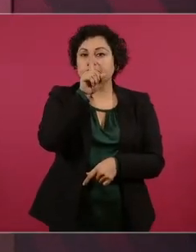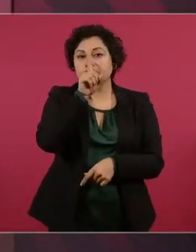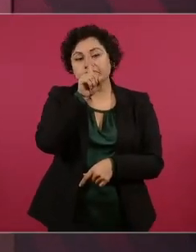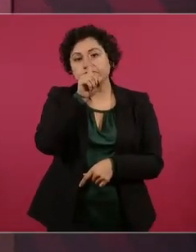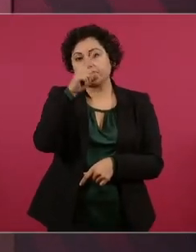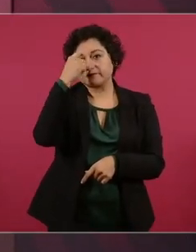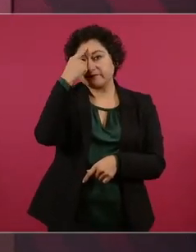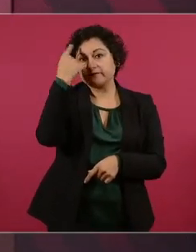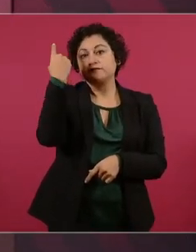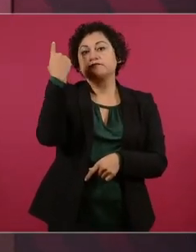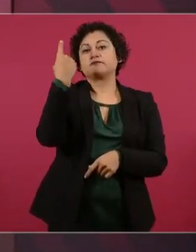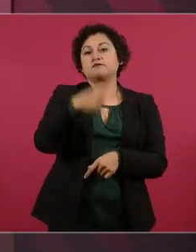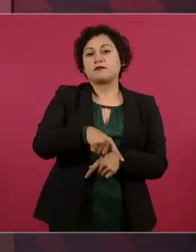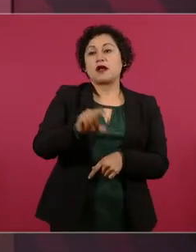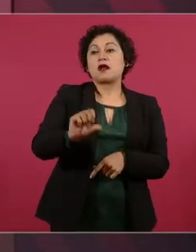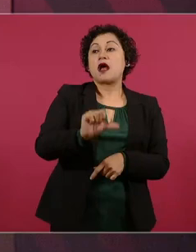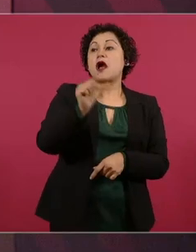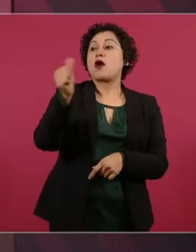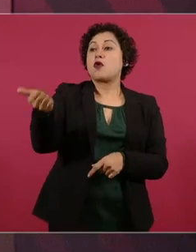vuelva a hacer esto.